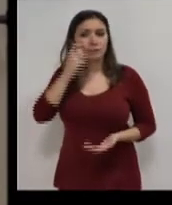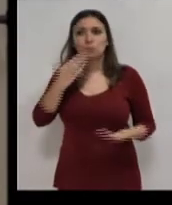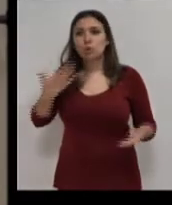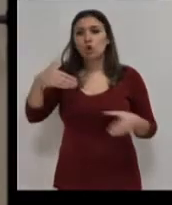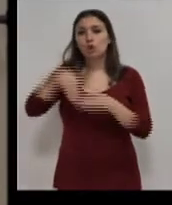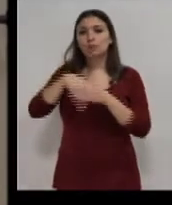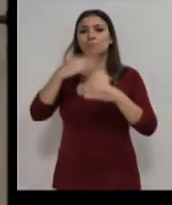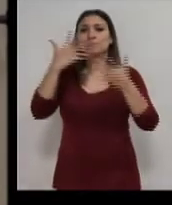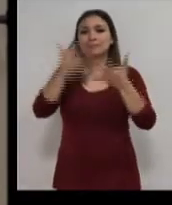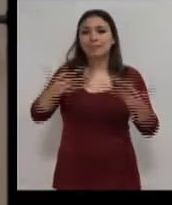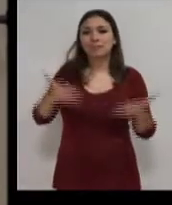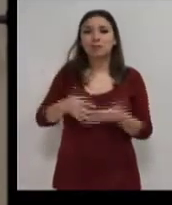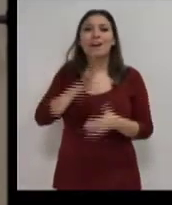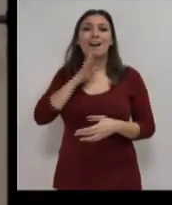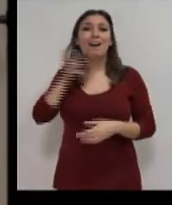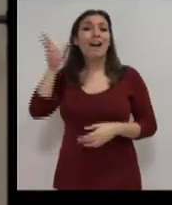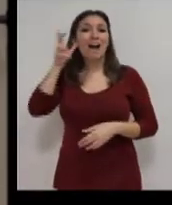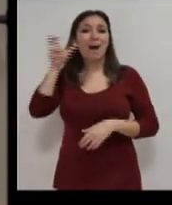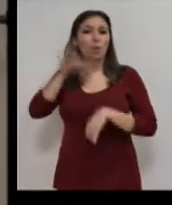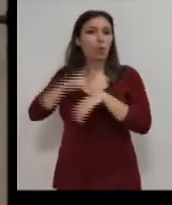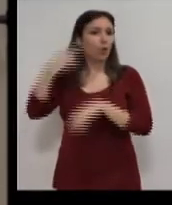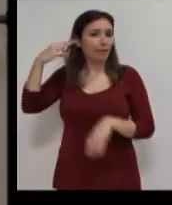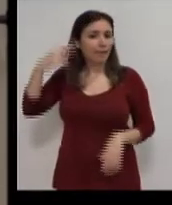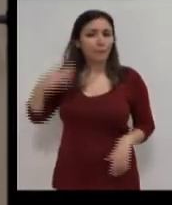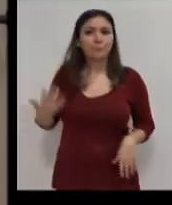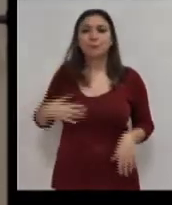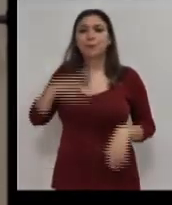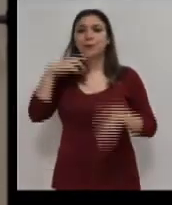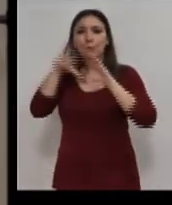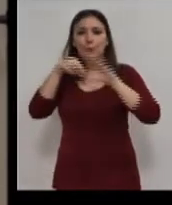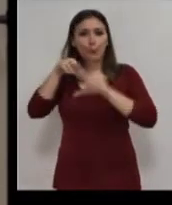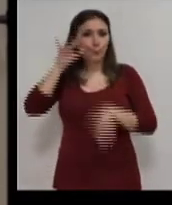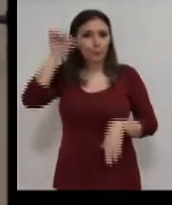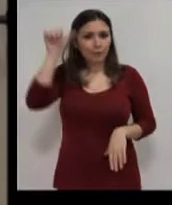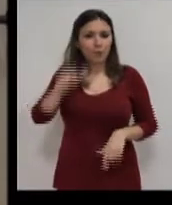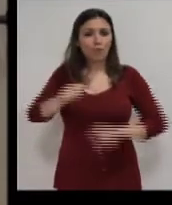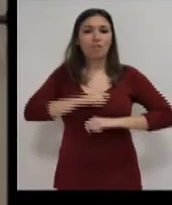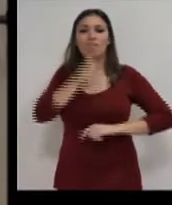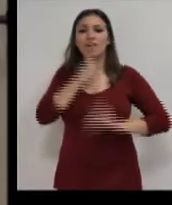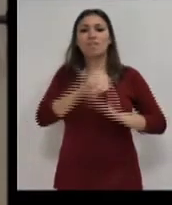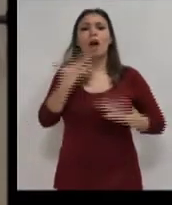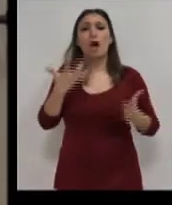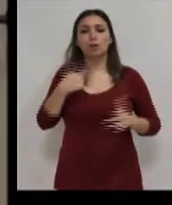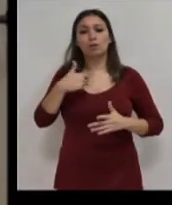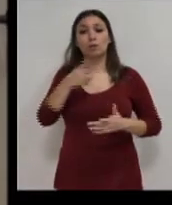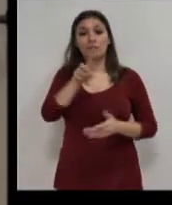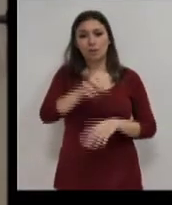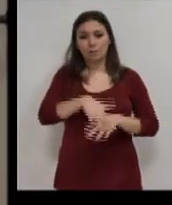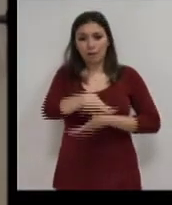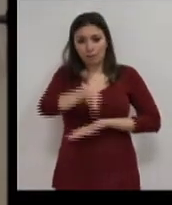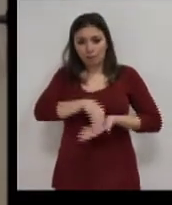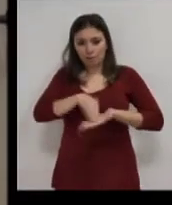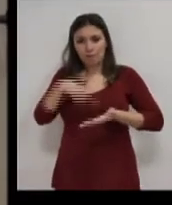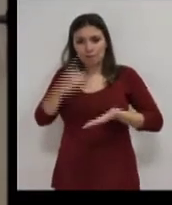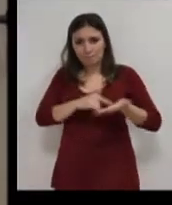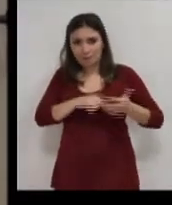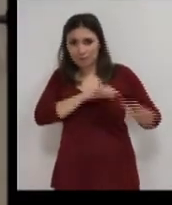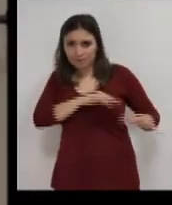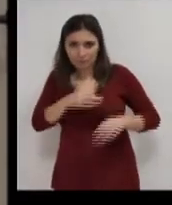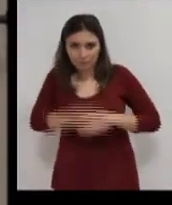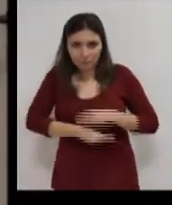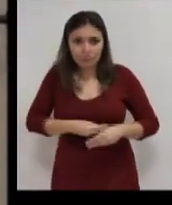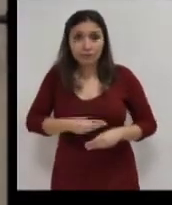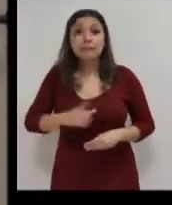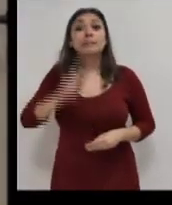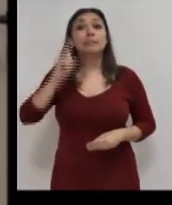la información en modo de pues contenidos de texto, audioguías, vídeos que les faciliten su